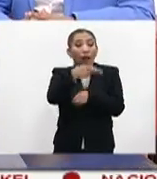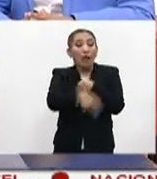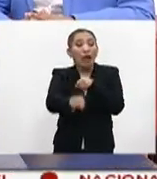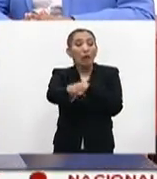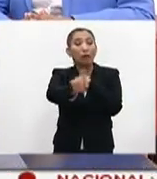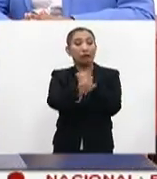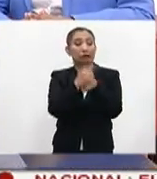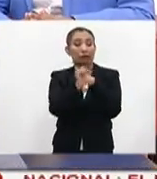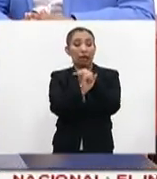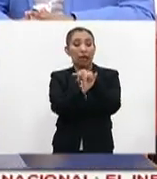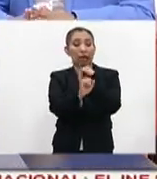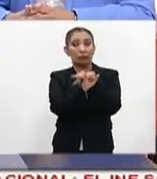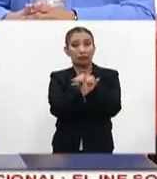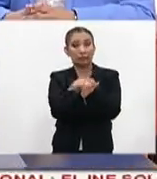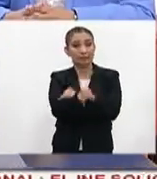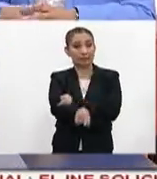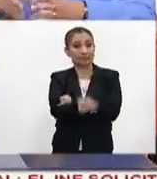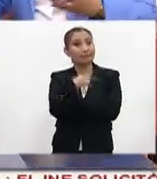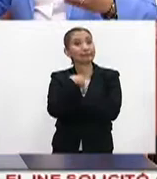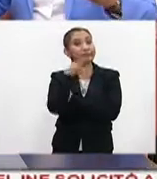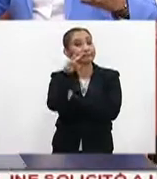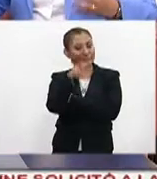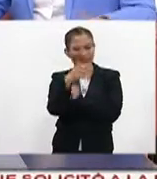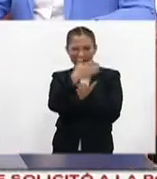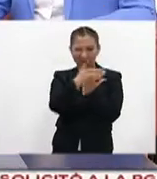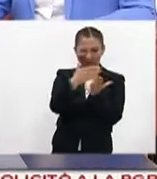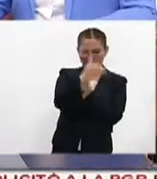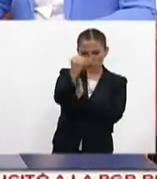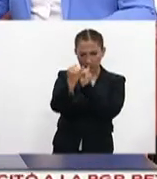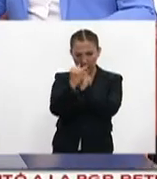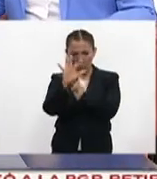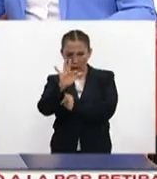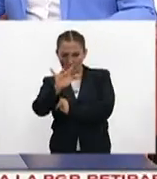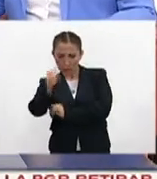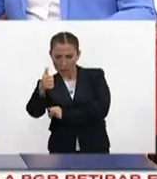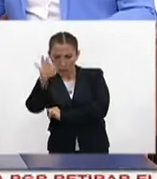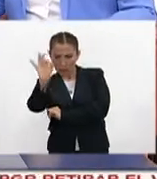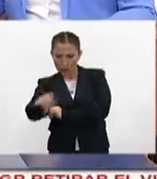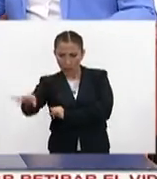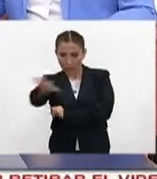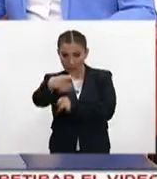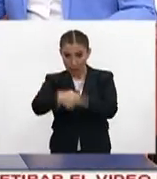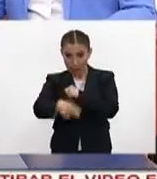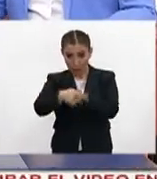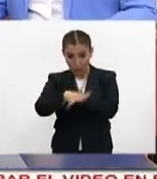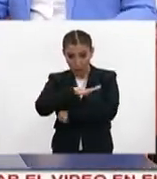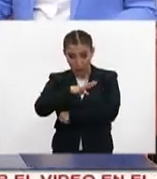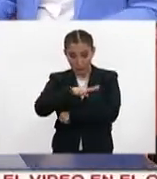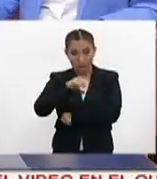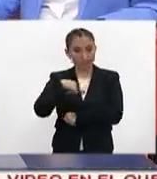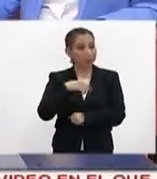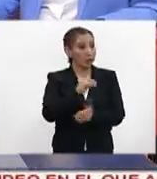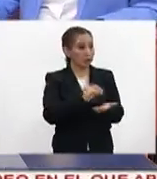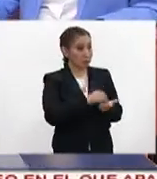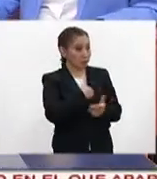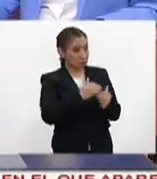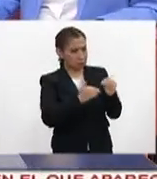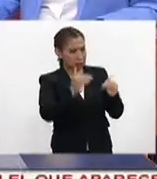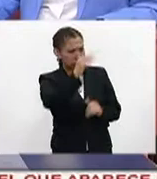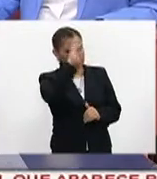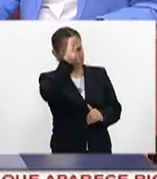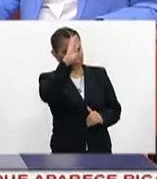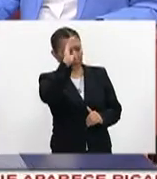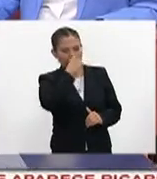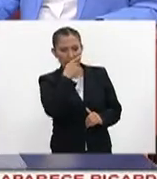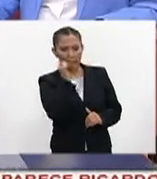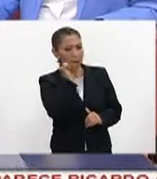a un riesgo en Internet. La media internacional es del 56% de los niños. Lo cual sigue siendo altísimo y, como yo